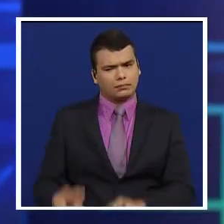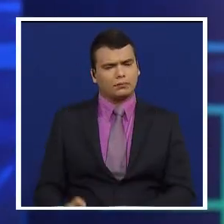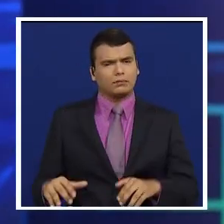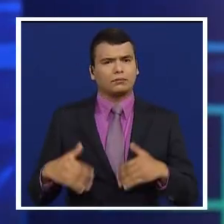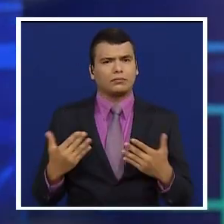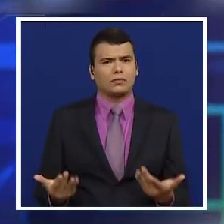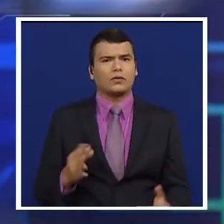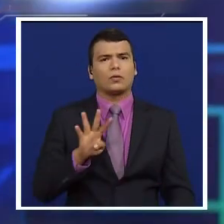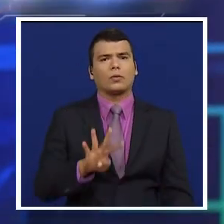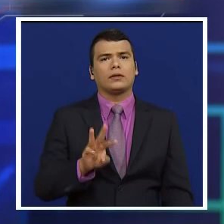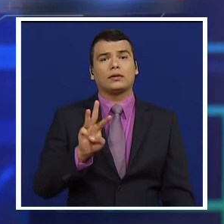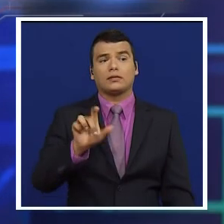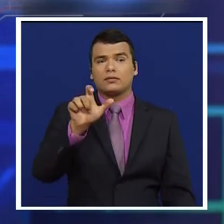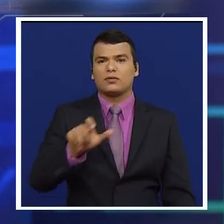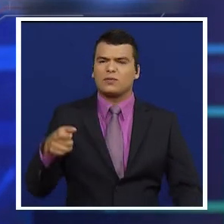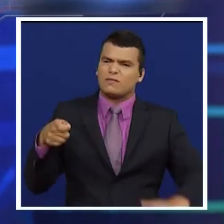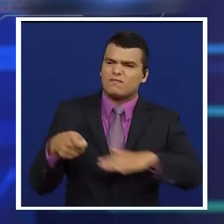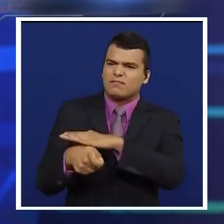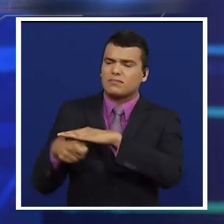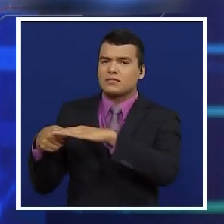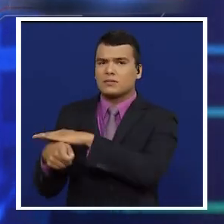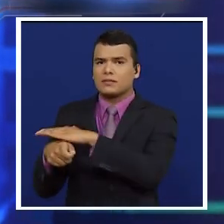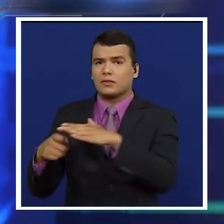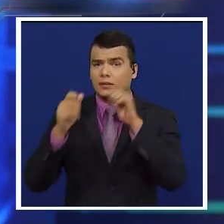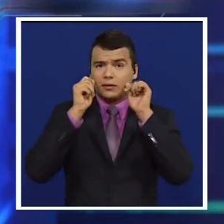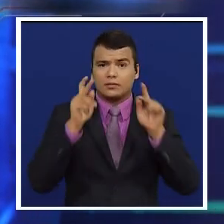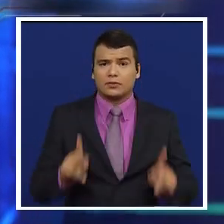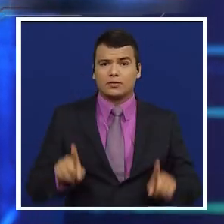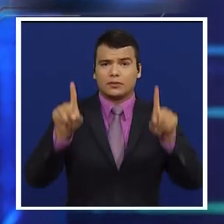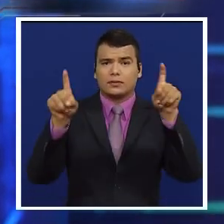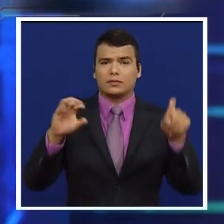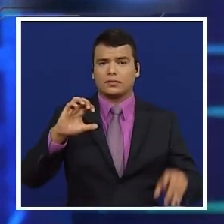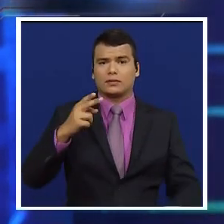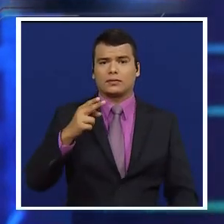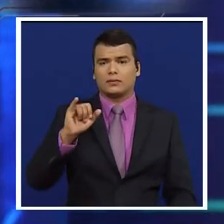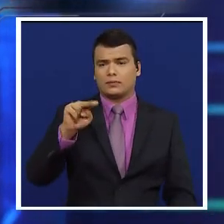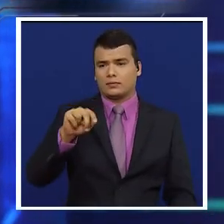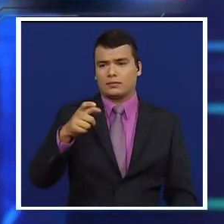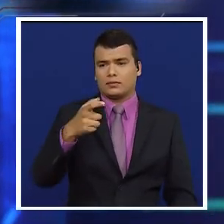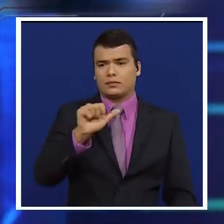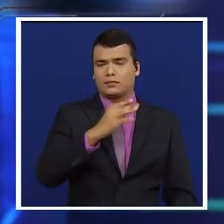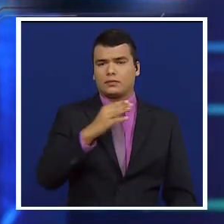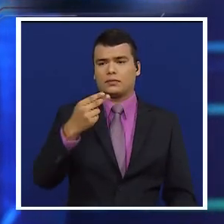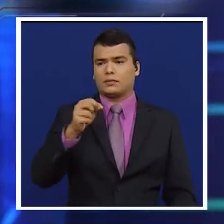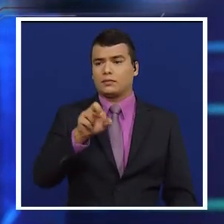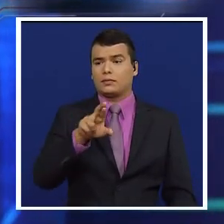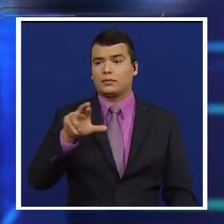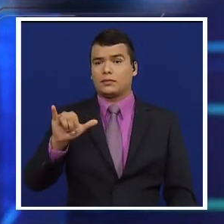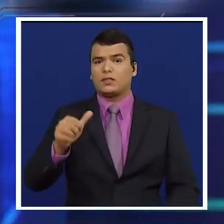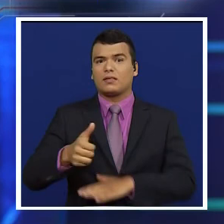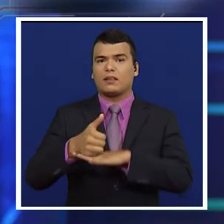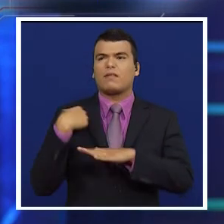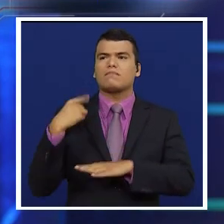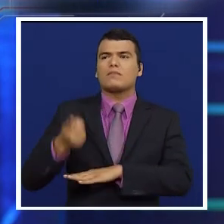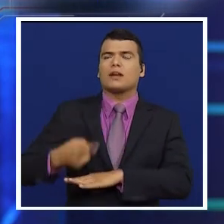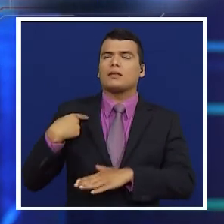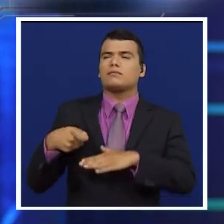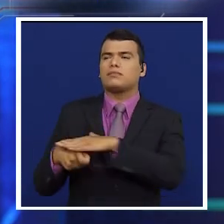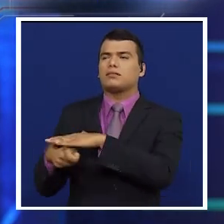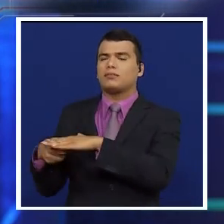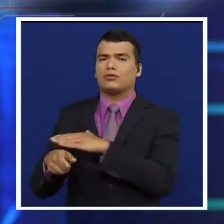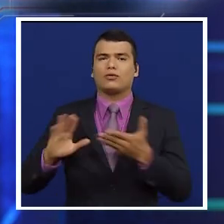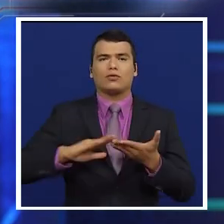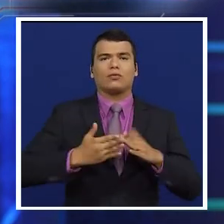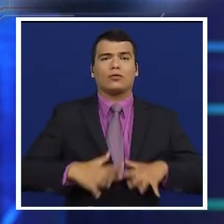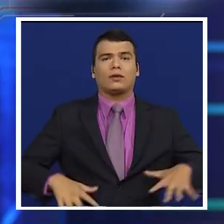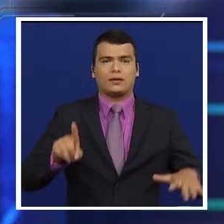cerca de 43 homicidios de los que está señalado alias Chingajarri, un reconocido jefe de sicarios de la Comuna 6 de Cali, que